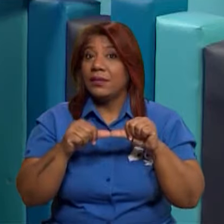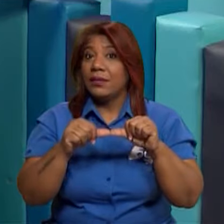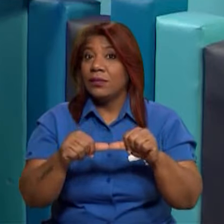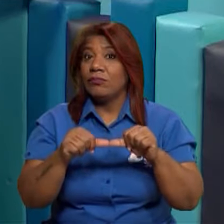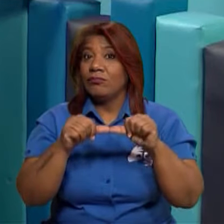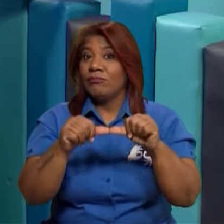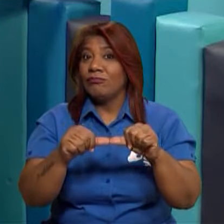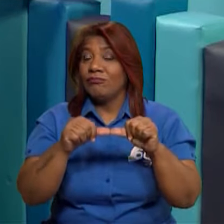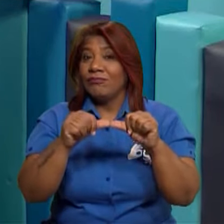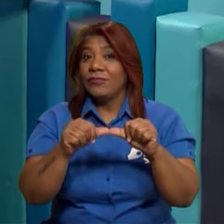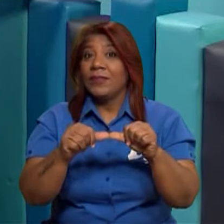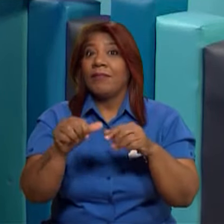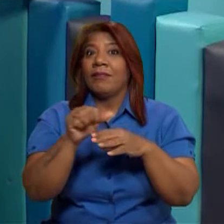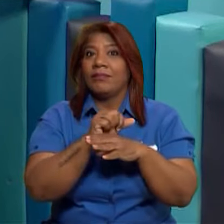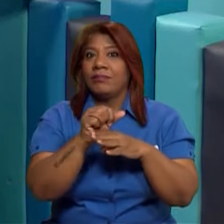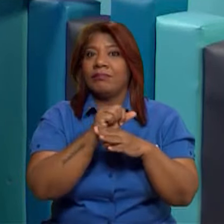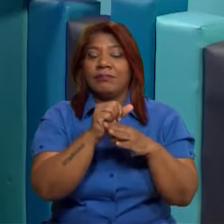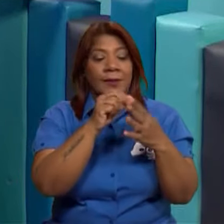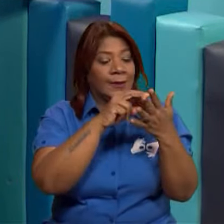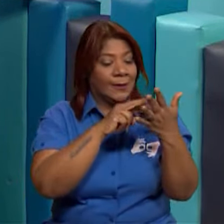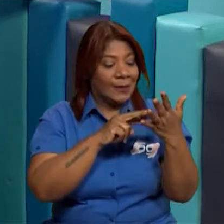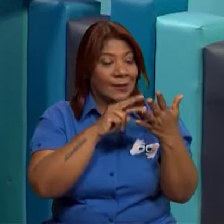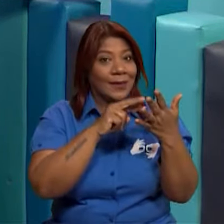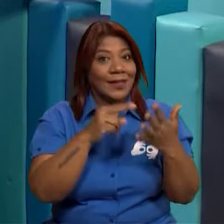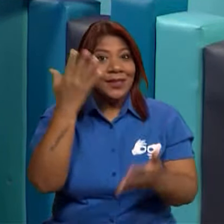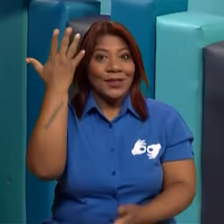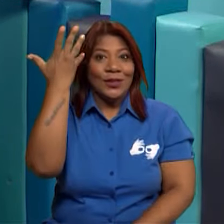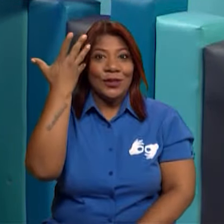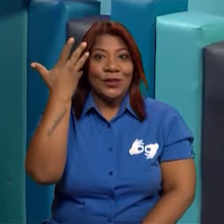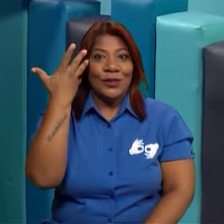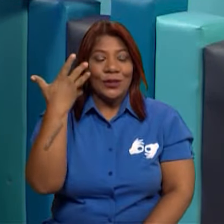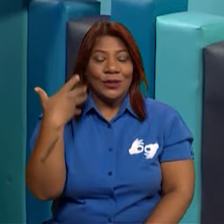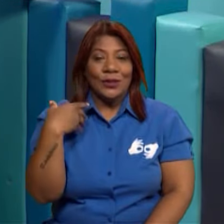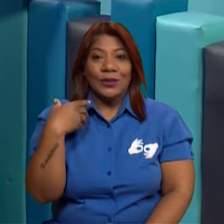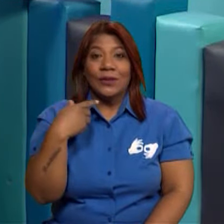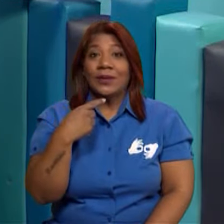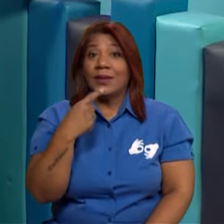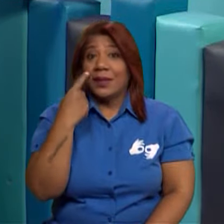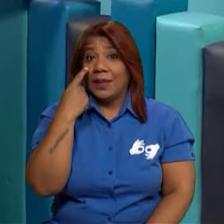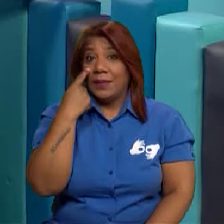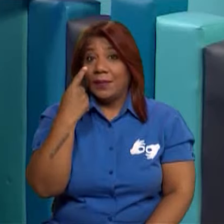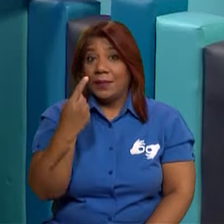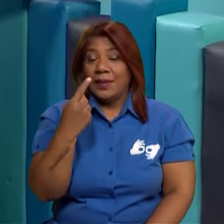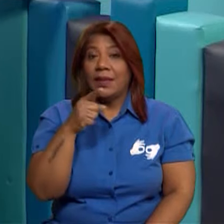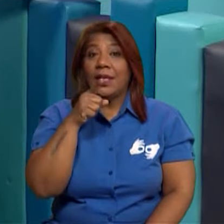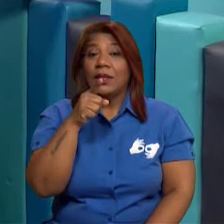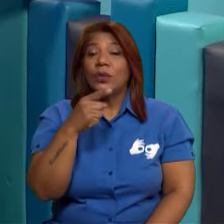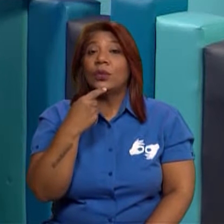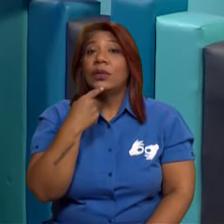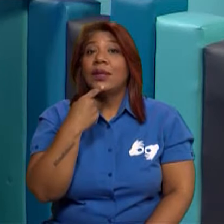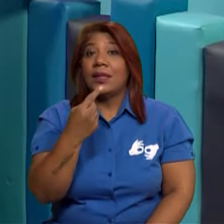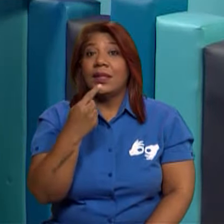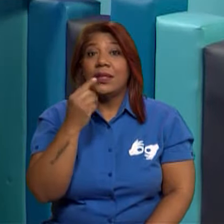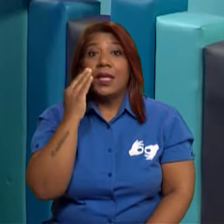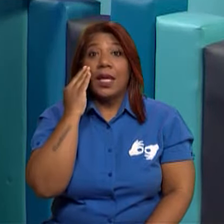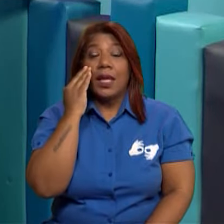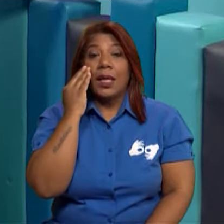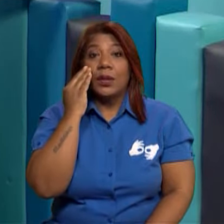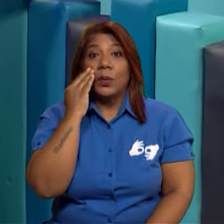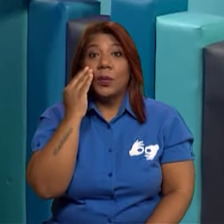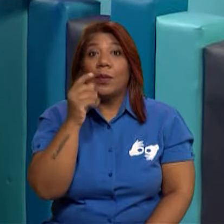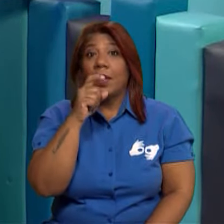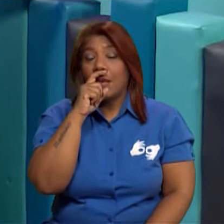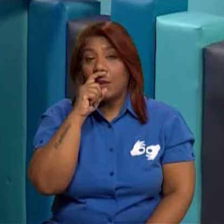costumbre. ¿Y sabes qué? Te voy a dar un consejo. Dile a tu mamá, antes de irte a acostarte, le dices, mamá, por